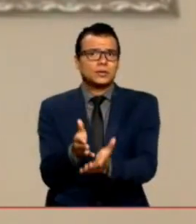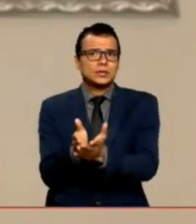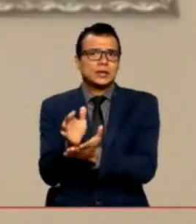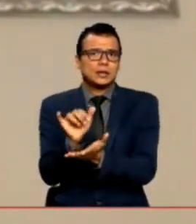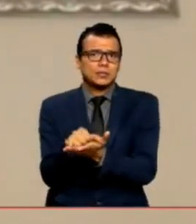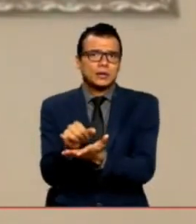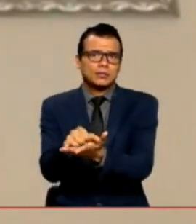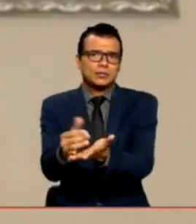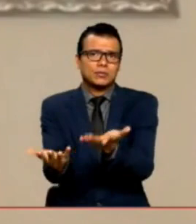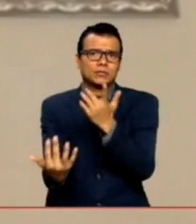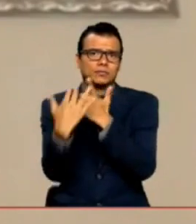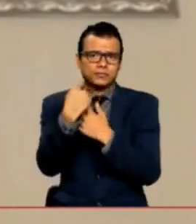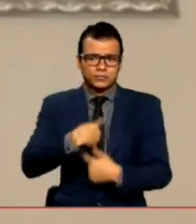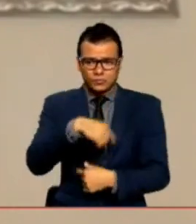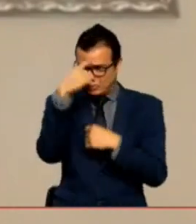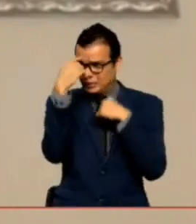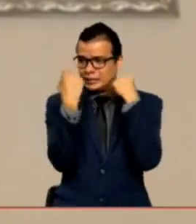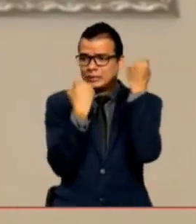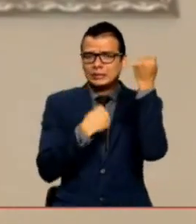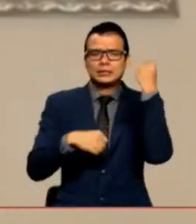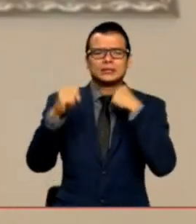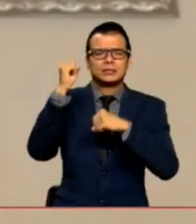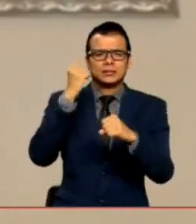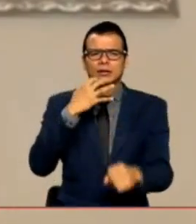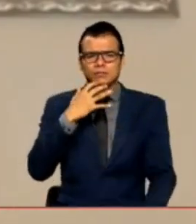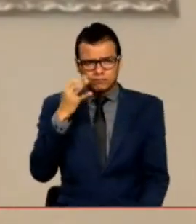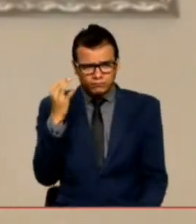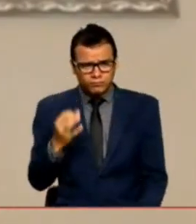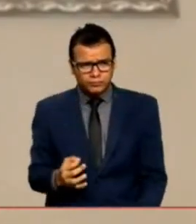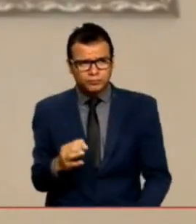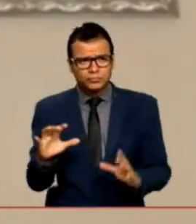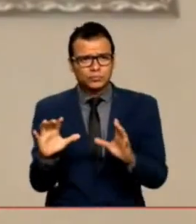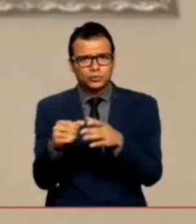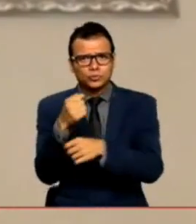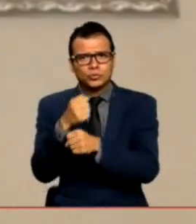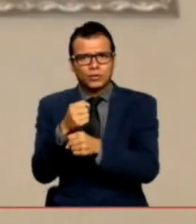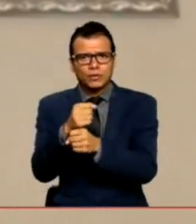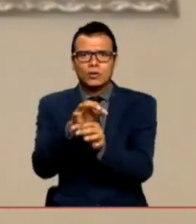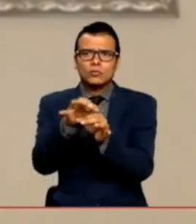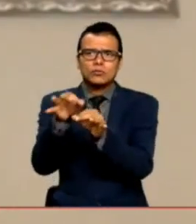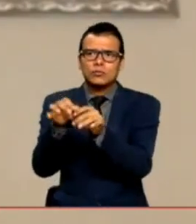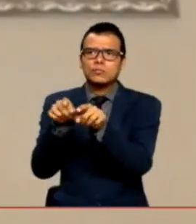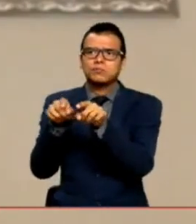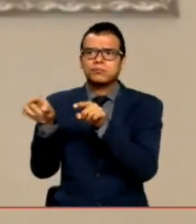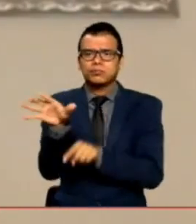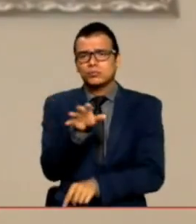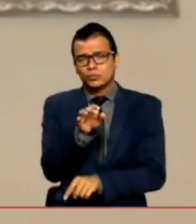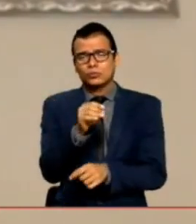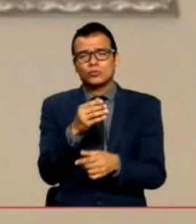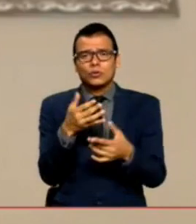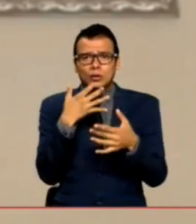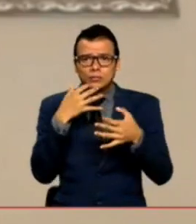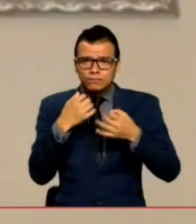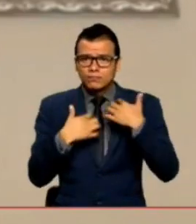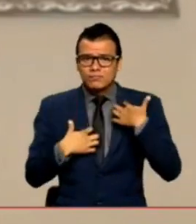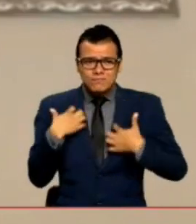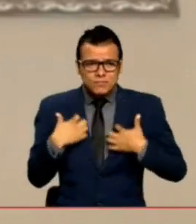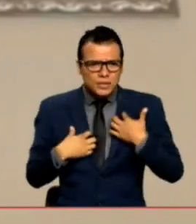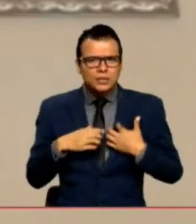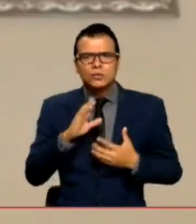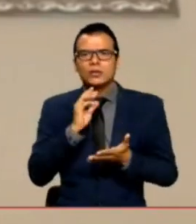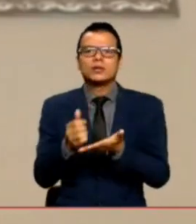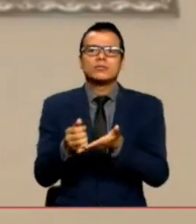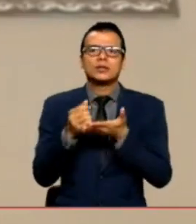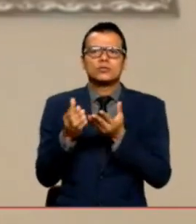terror y zozobra en esta región. Sin duda, los trabajadores rurales tienen mucho miedo porque no hay garantías para